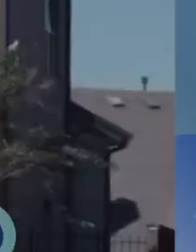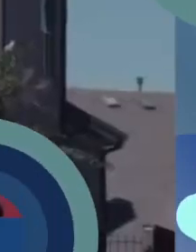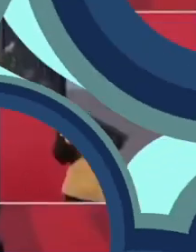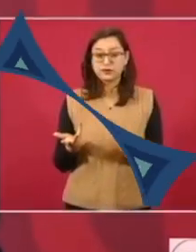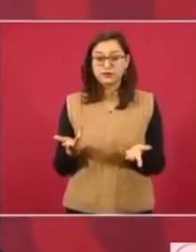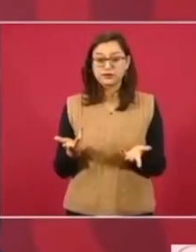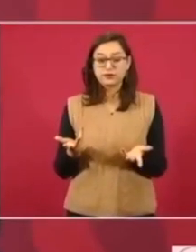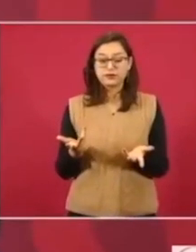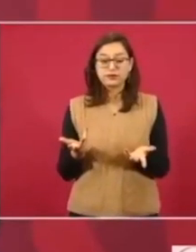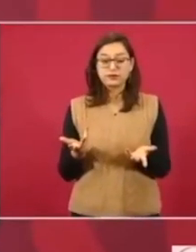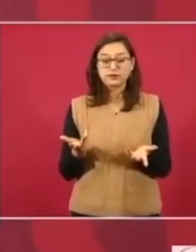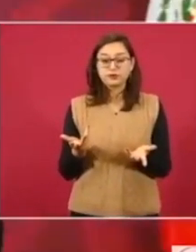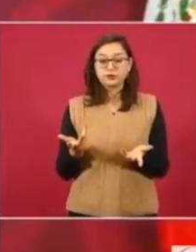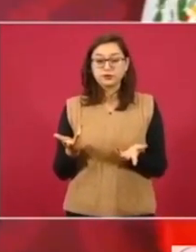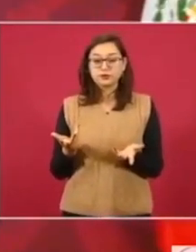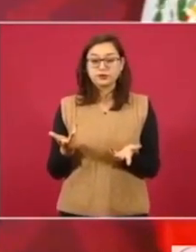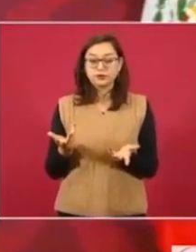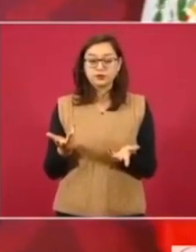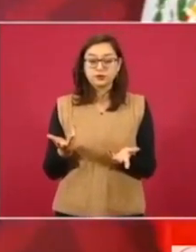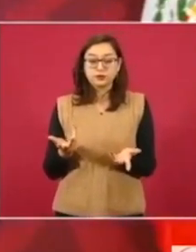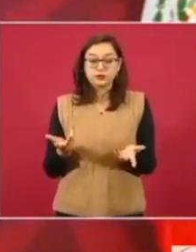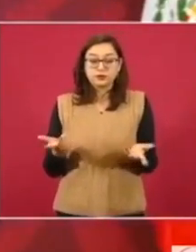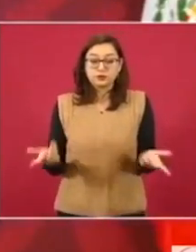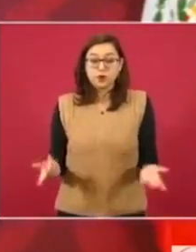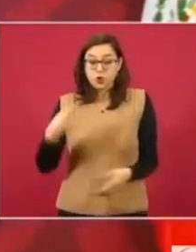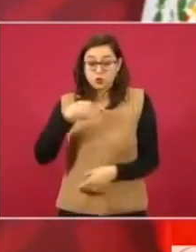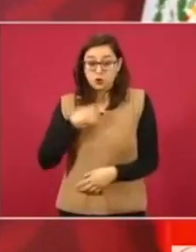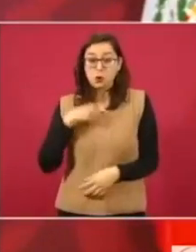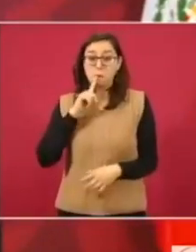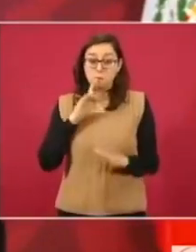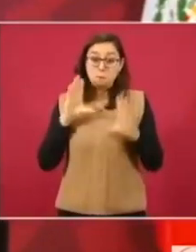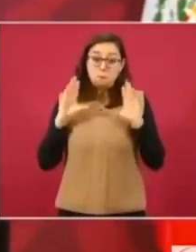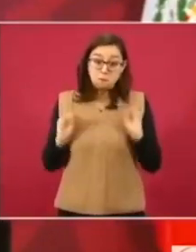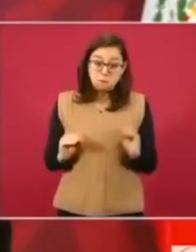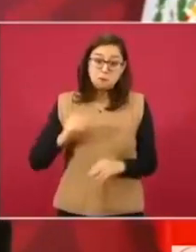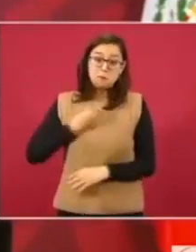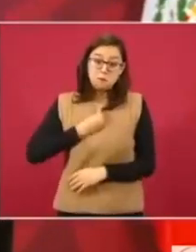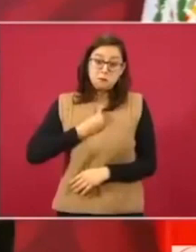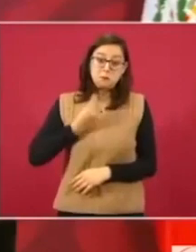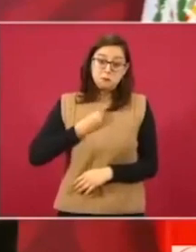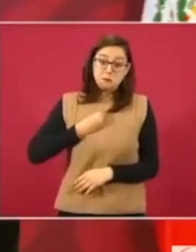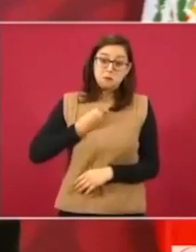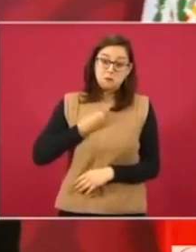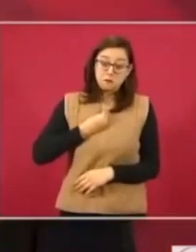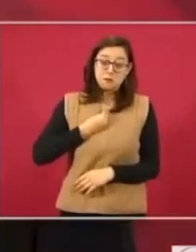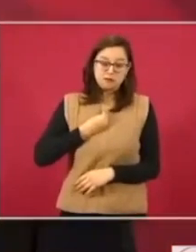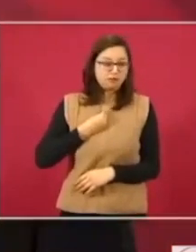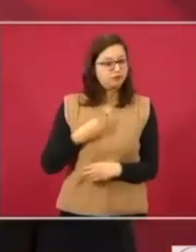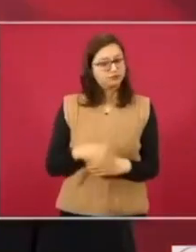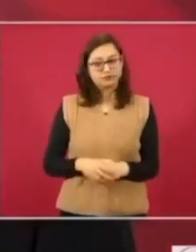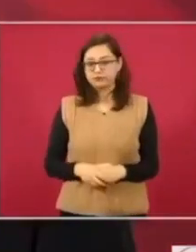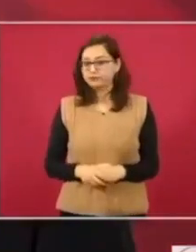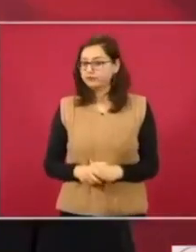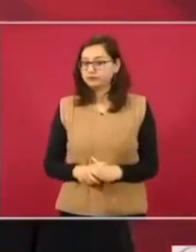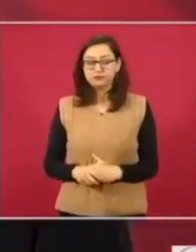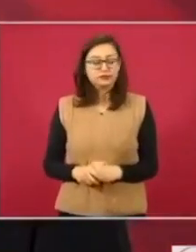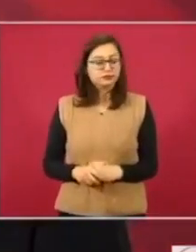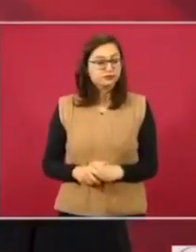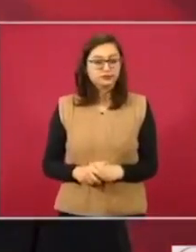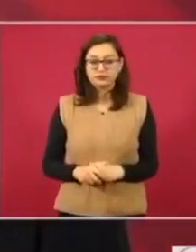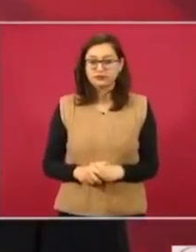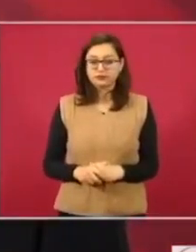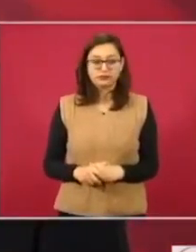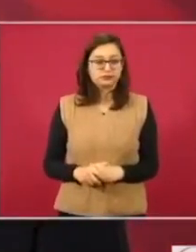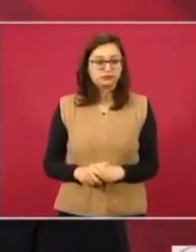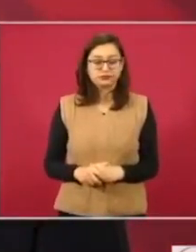No obstante, colocó en la agenda pública la necesidad de una mayor transparencia, no solo la que por obligación corresponde al